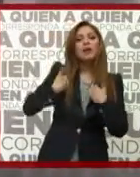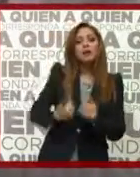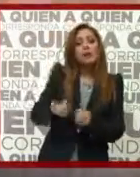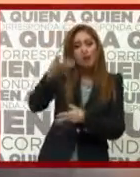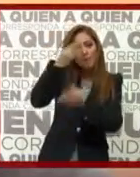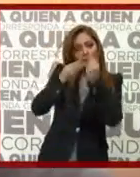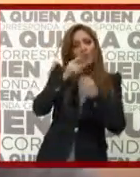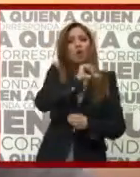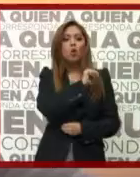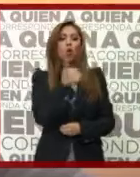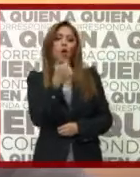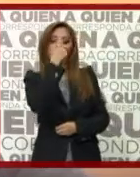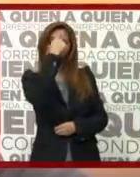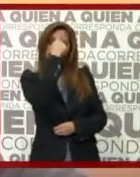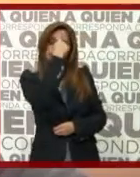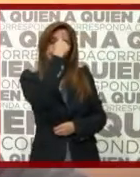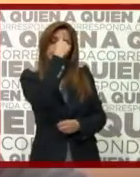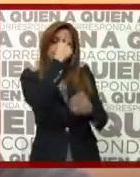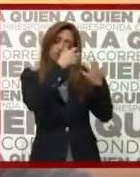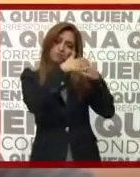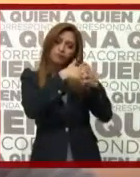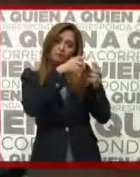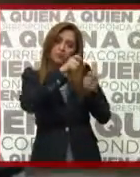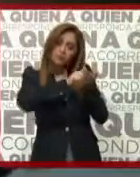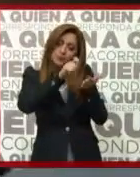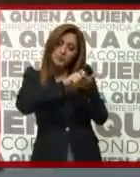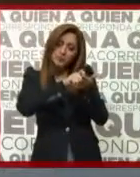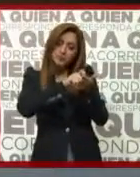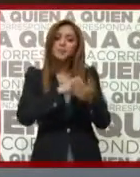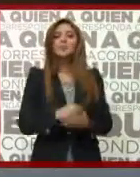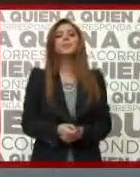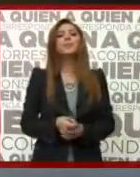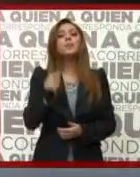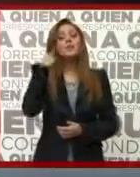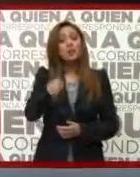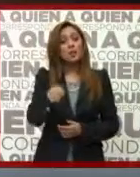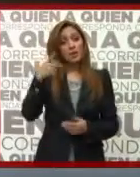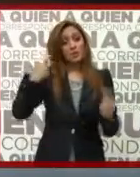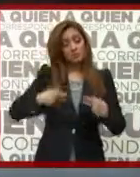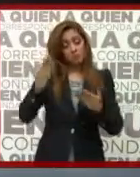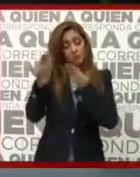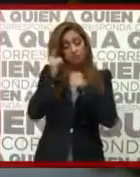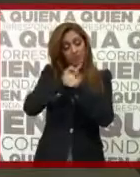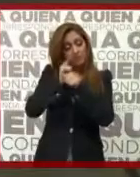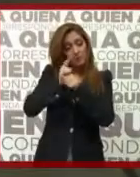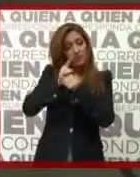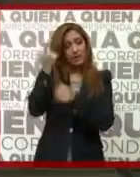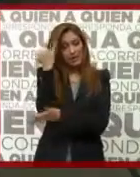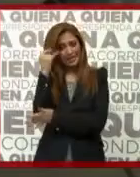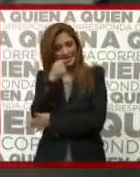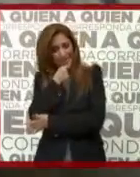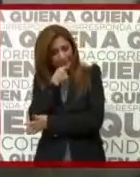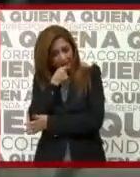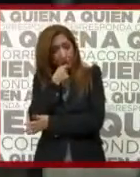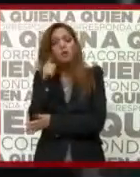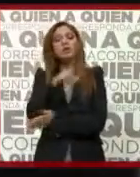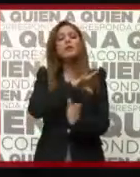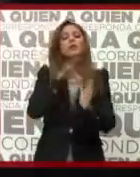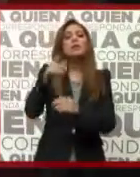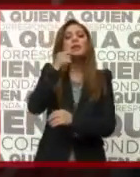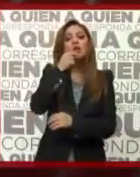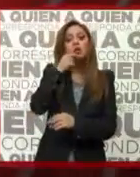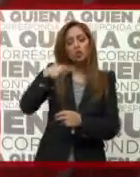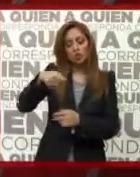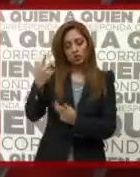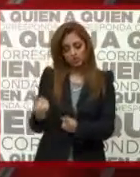de su cerebro. Con una licenciatura en educación inicial, Verónica recibe alumnos de todas las edades. Son niños con capacidades diferentes que lo que